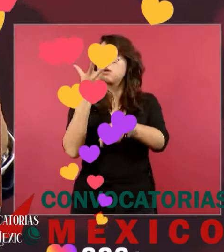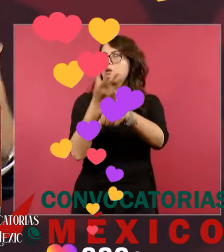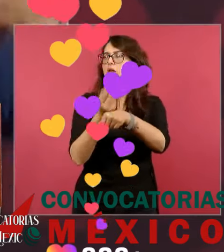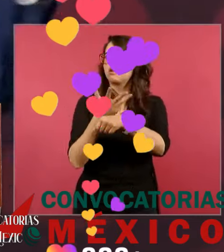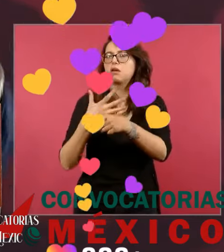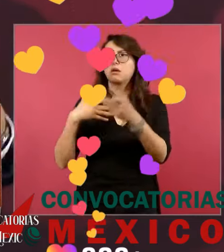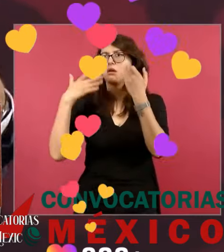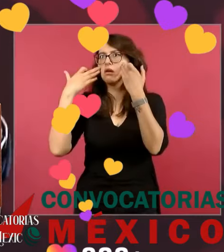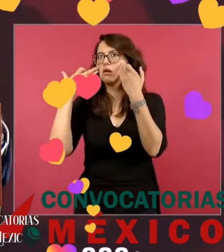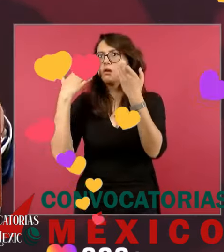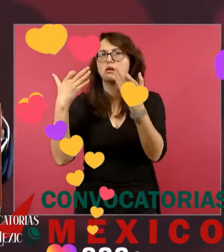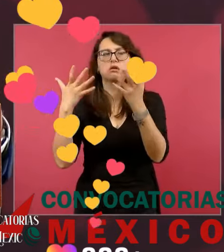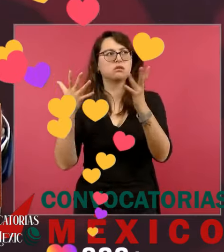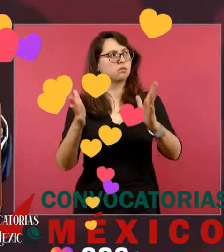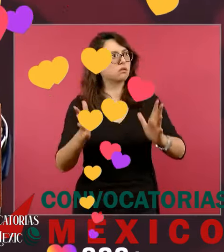que es su dinero,